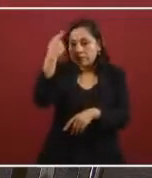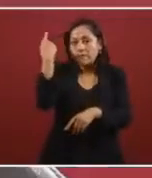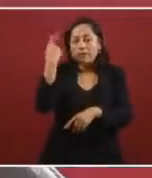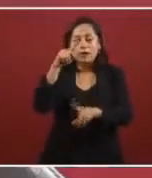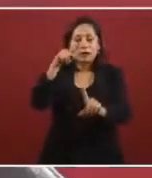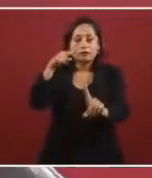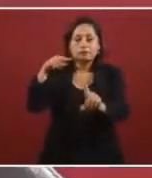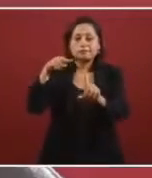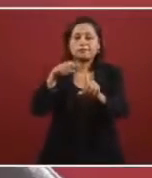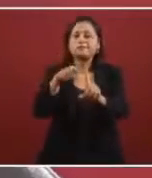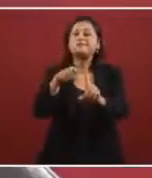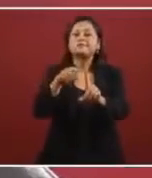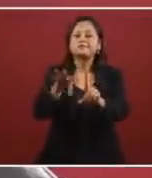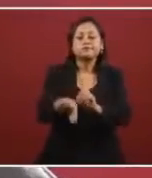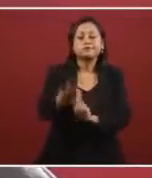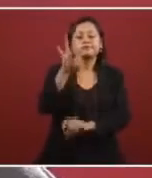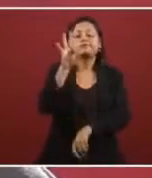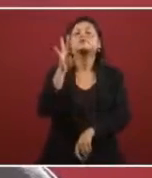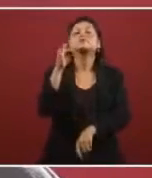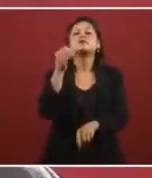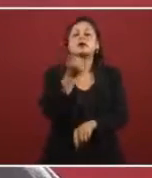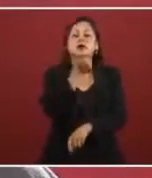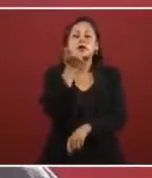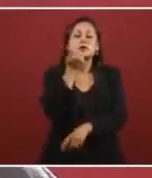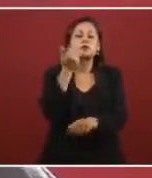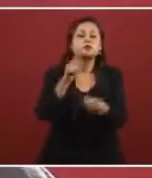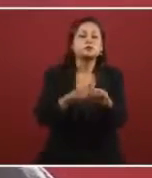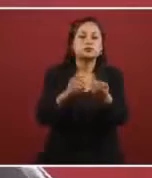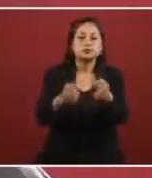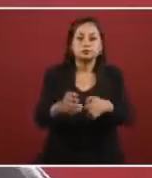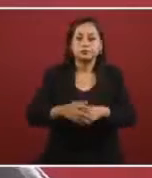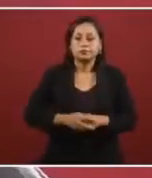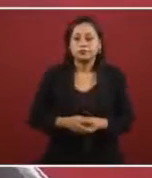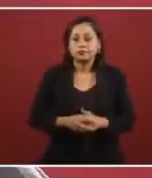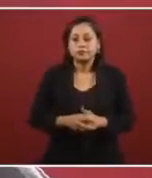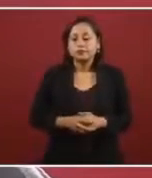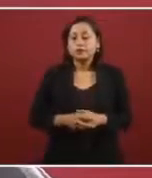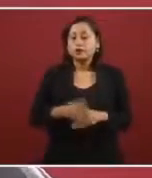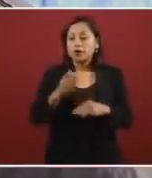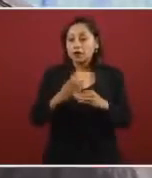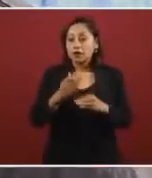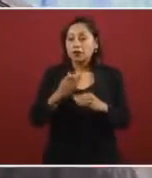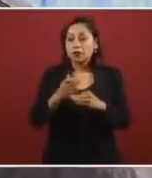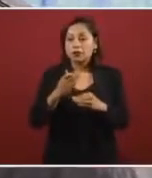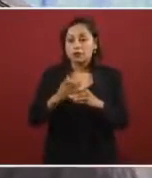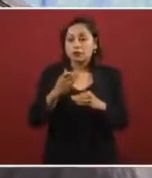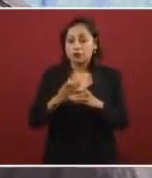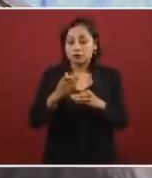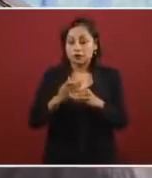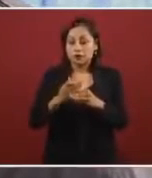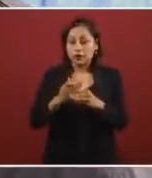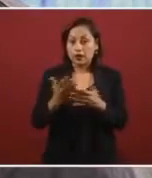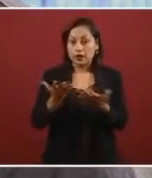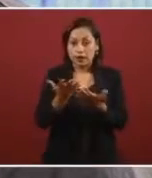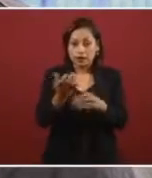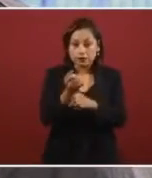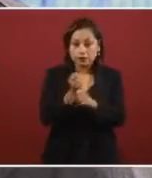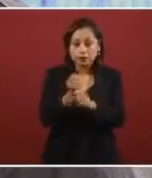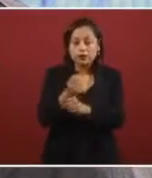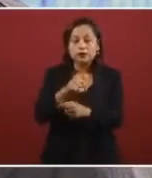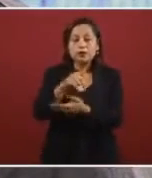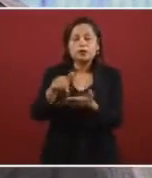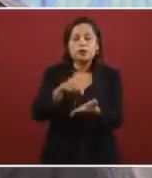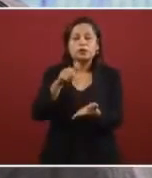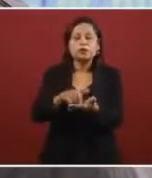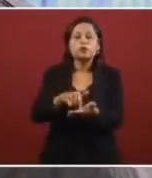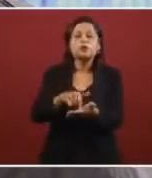localizar el final paradero de los goal estudiantes. to find Actualmente the se end encuentra realizándose esta diligencia resting place ministerial of these en el students, municipio de or their